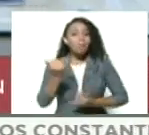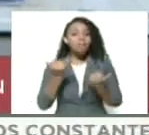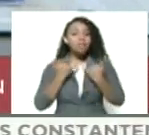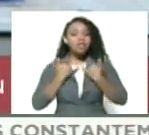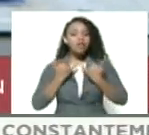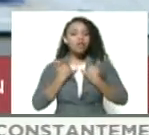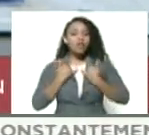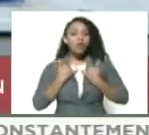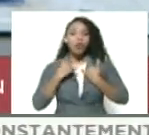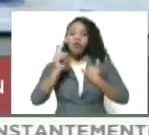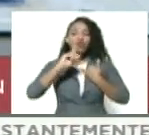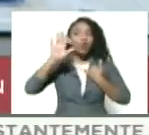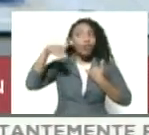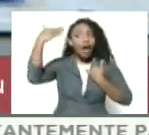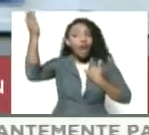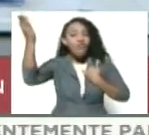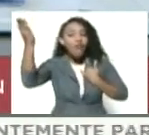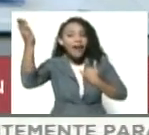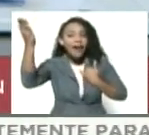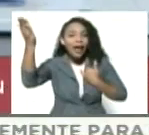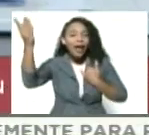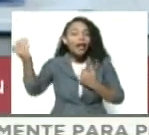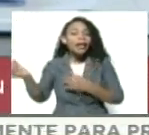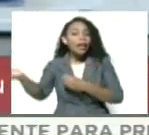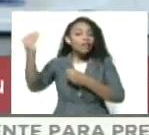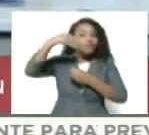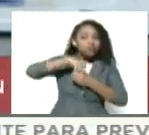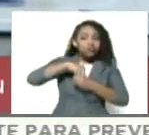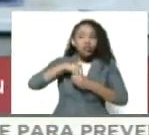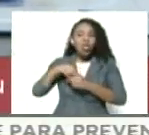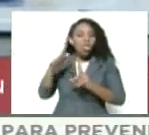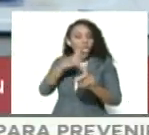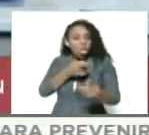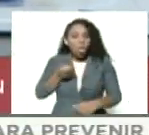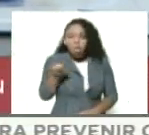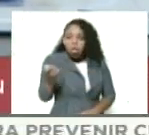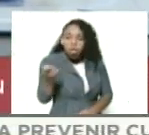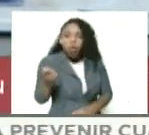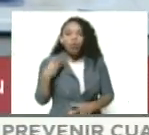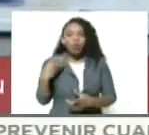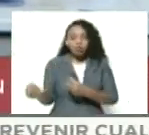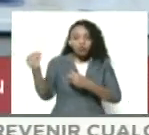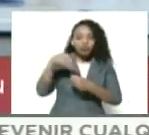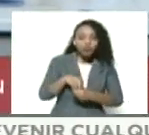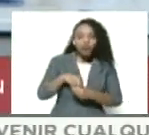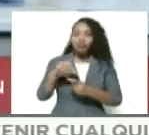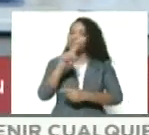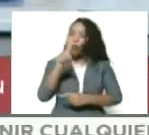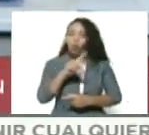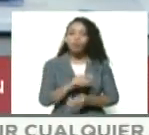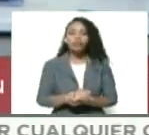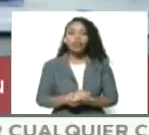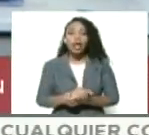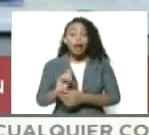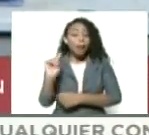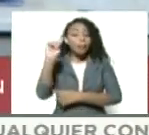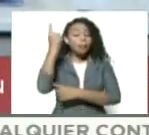No venida desde el exterior con chantaje, con intervencionismo. Sobre la primera parte de tu